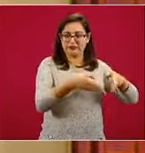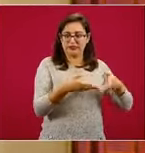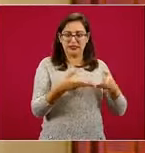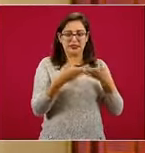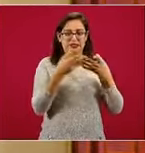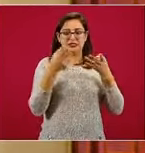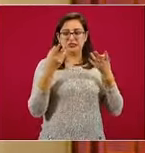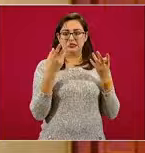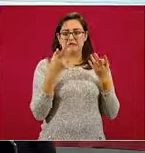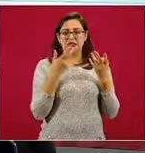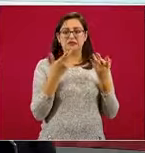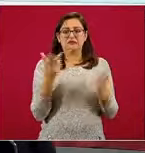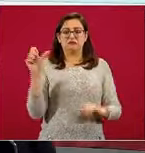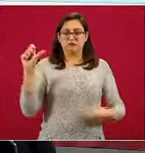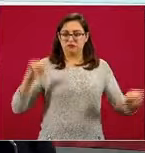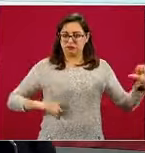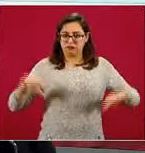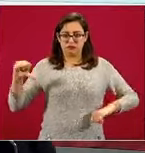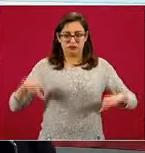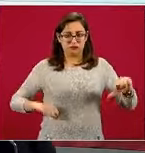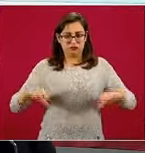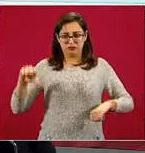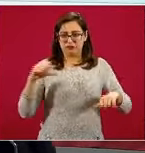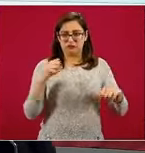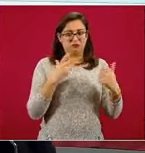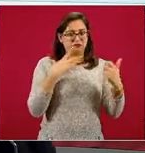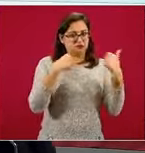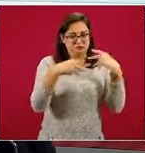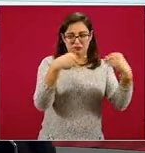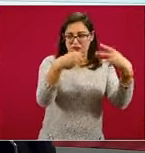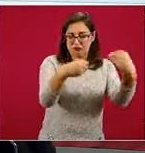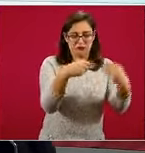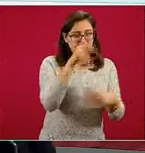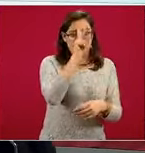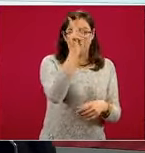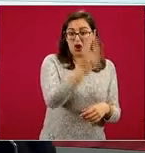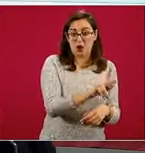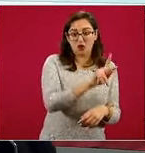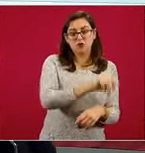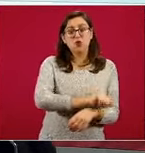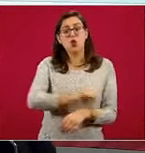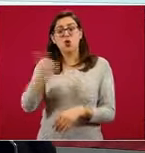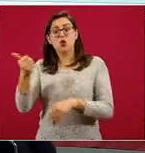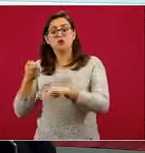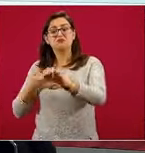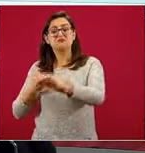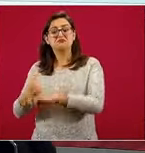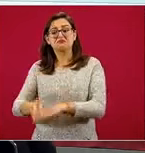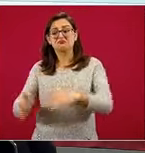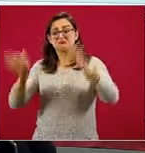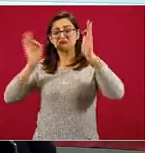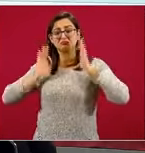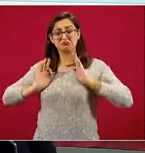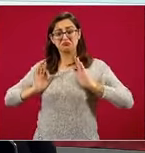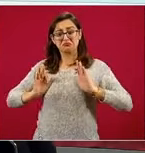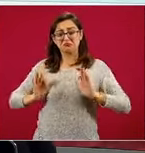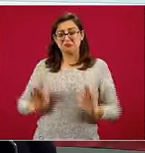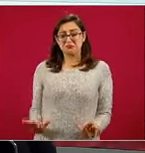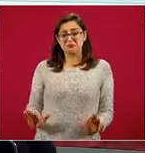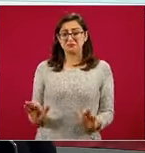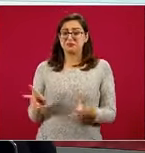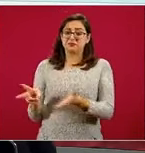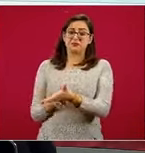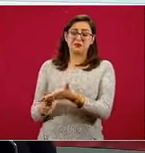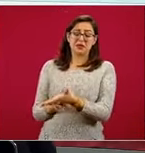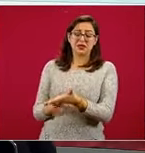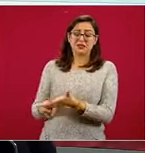en gran actividad epidémica y afectación, como entidades que en su momento tenemos con sus indicadores en